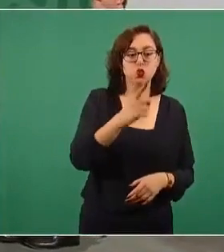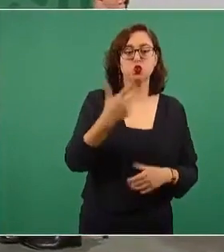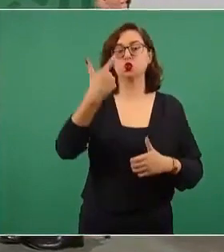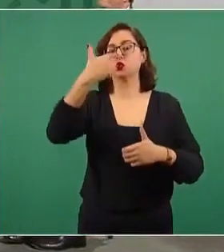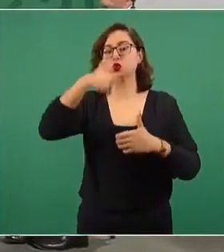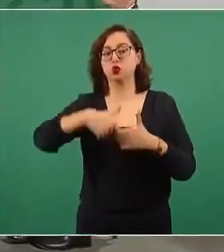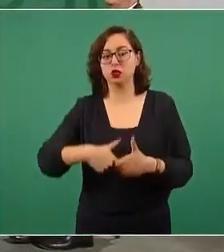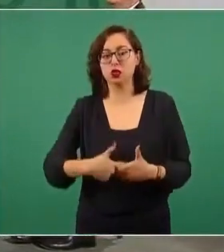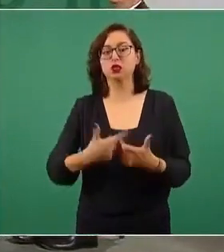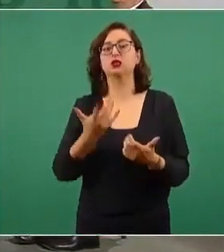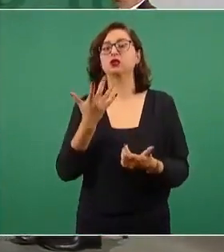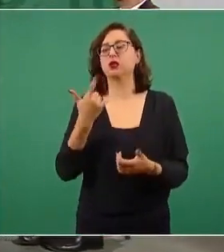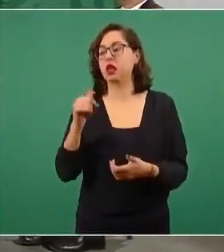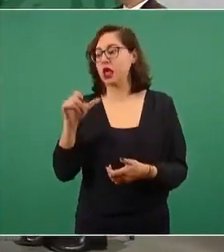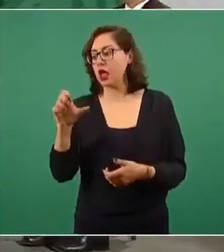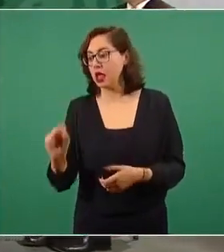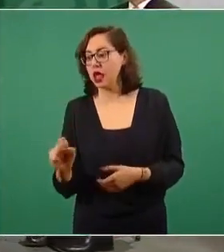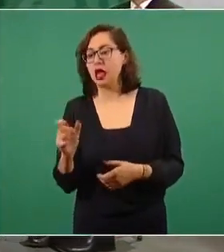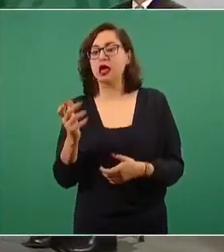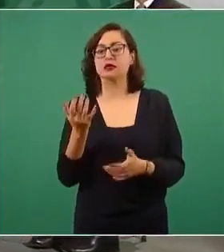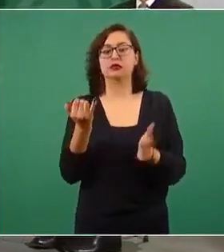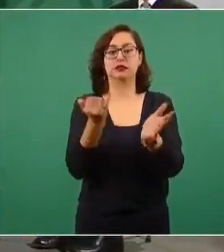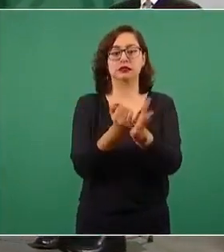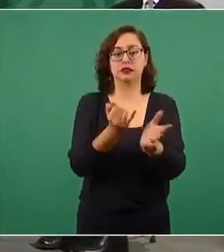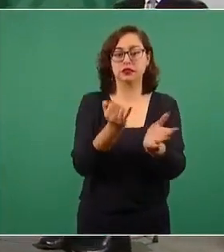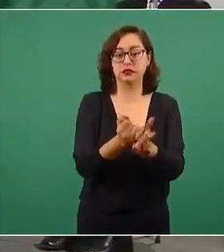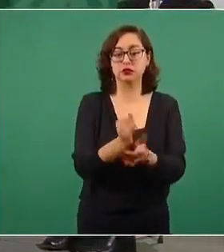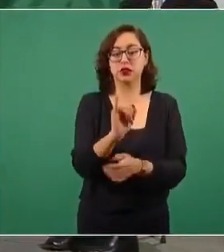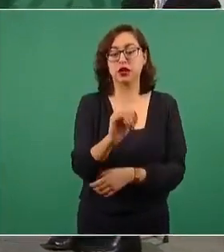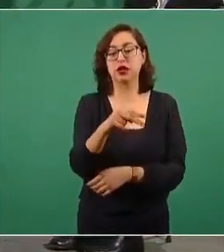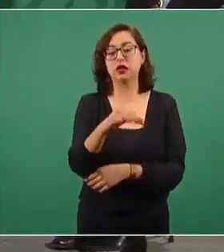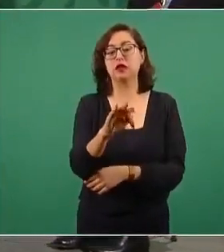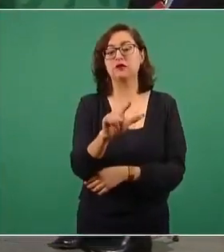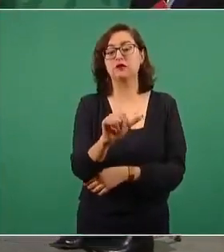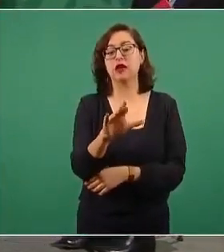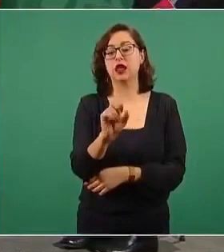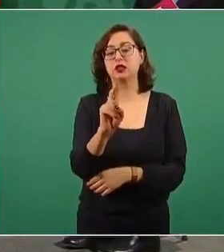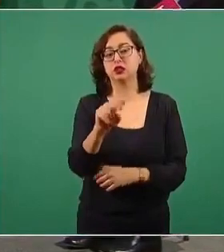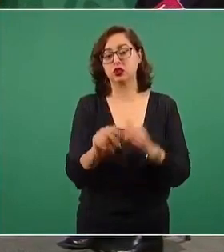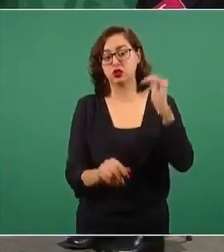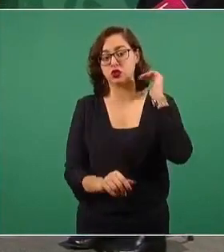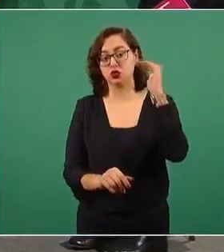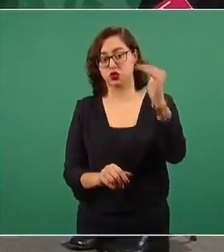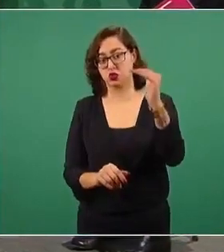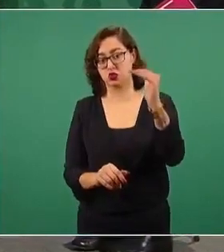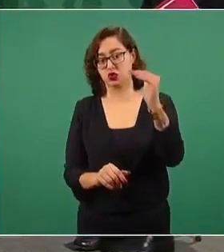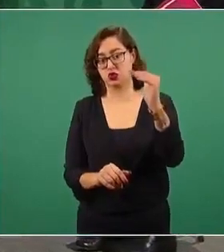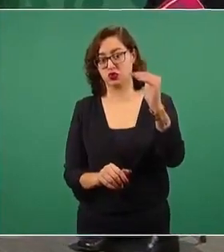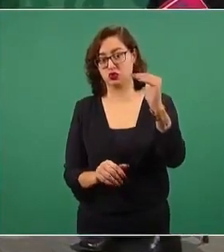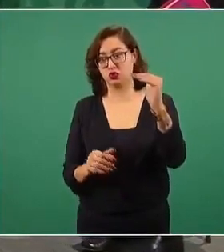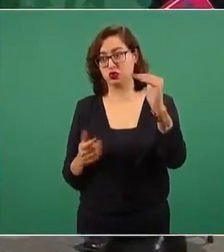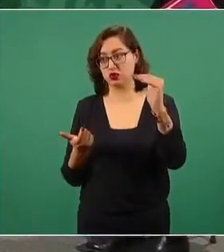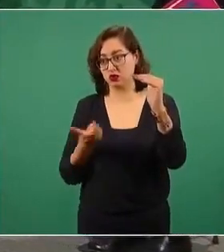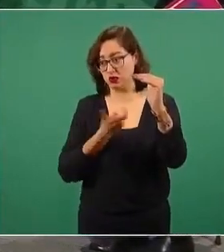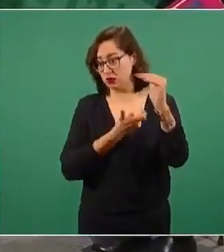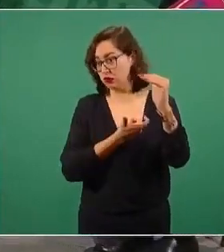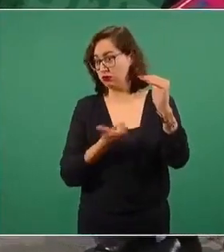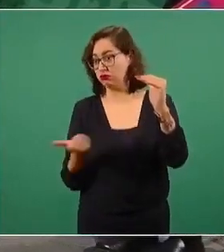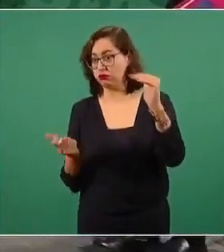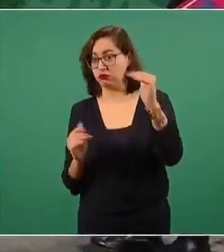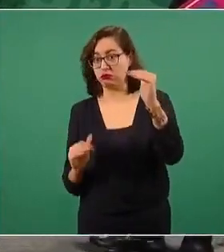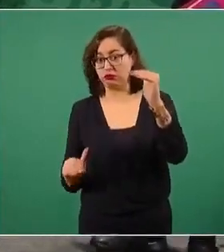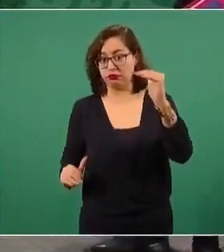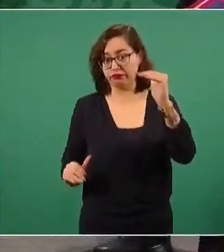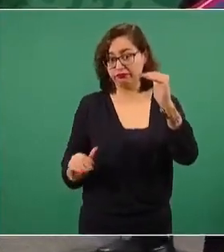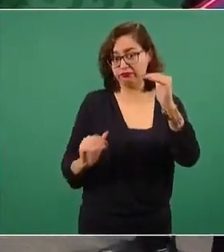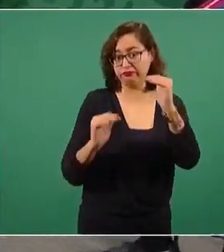en términos reales, es decir, más allá de la inflación. Y en